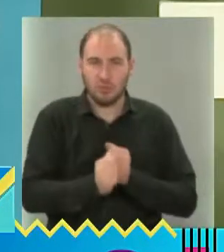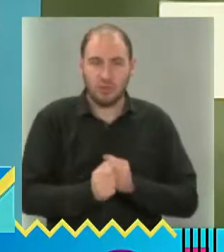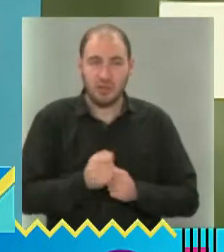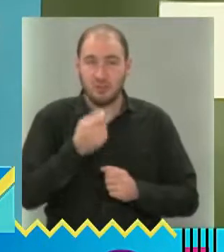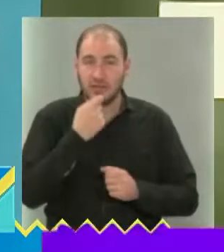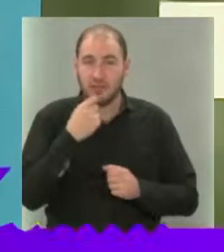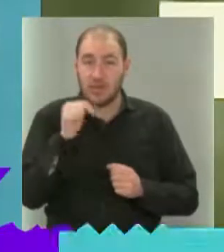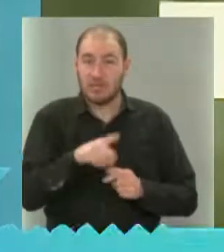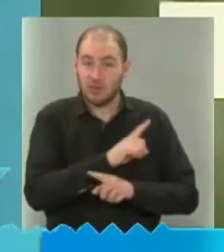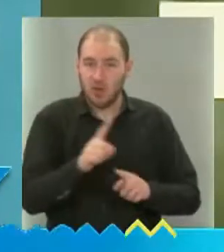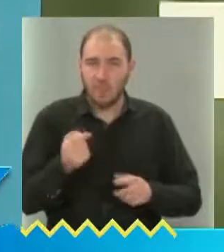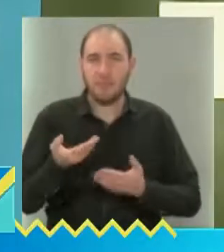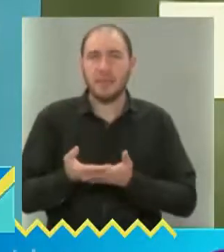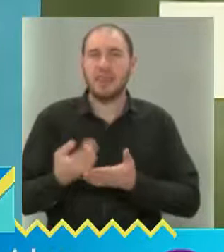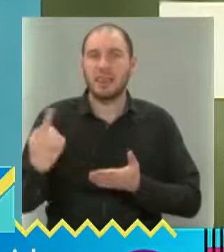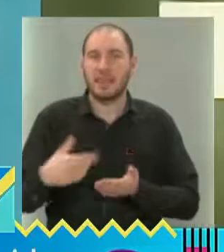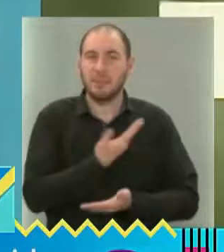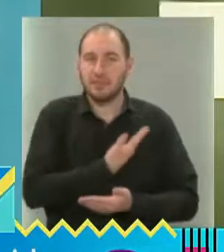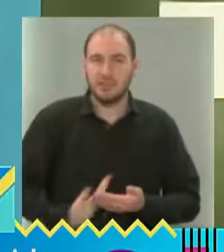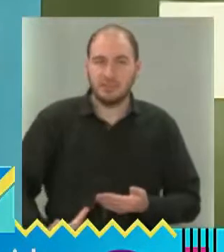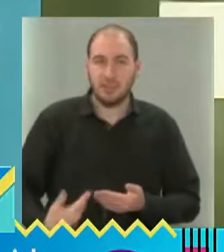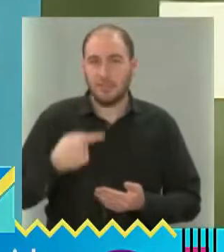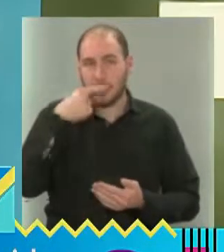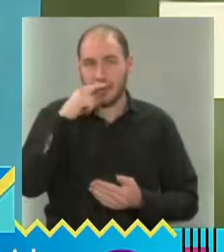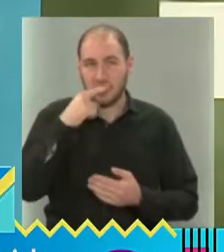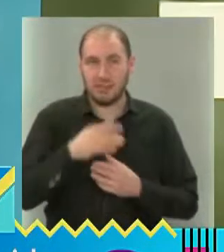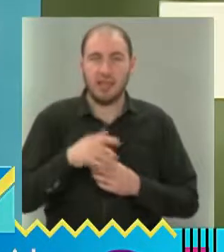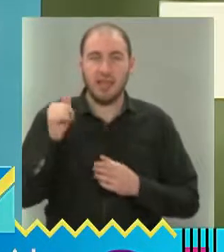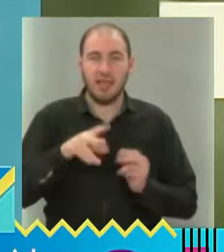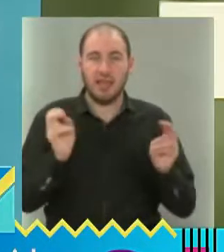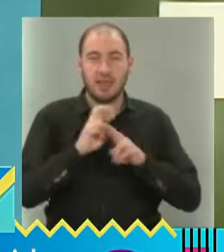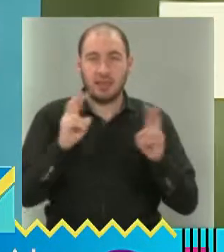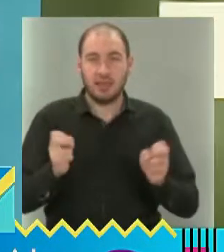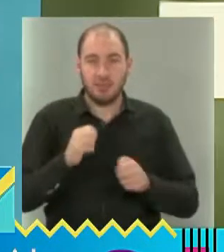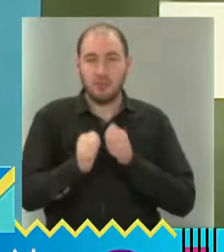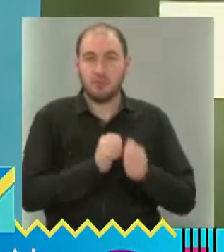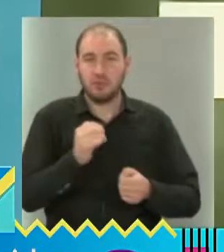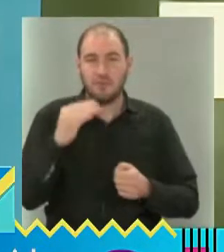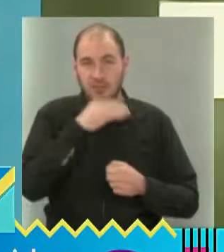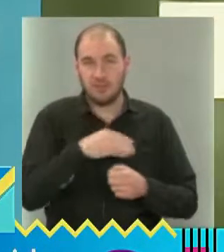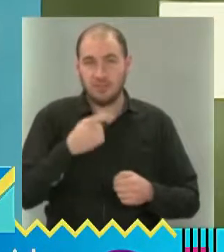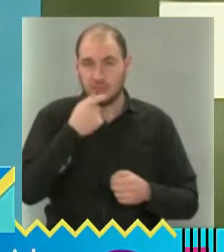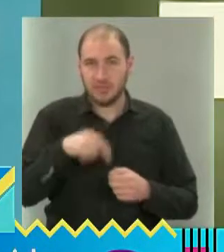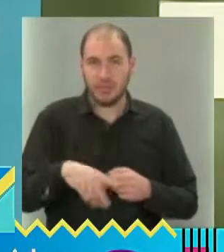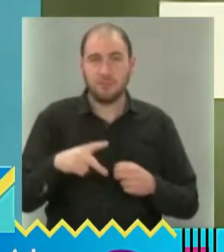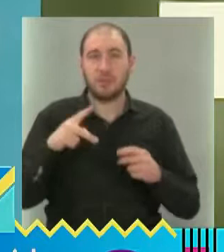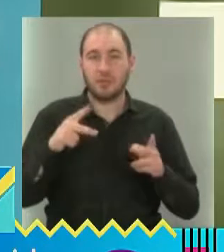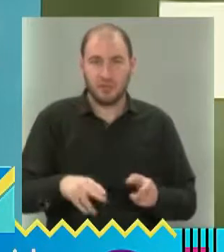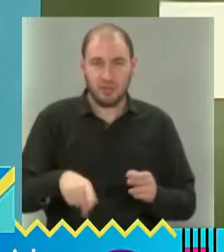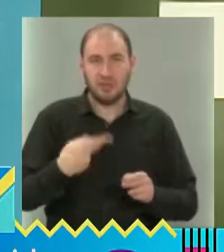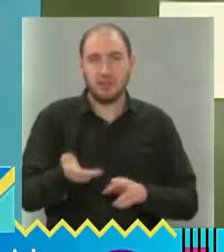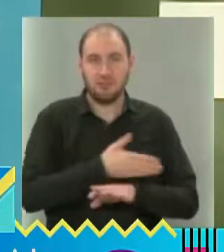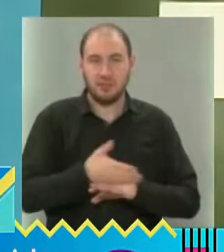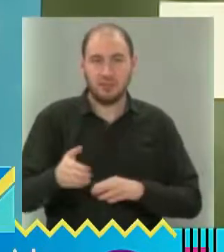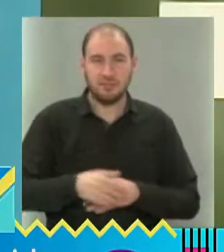caso de que no sea él, ¿qué se le quiere pedir al presidente, a Mauricio Macri, en relación a la producción vitivinícola de nuestra provincia? Nos vamos a un corte y